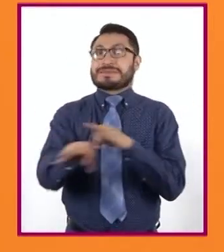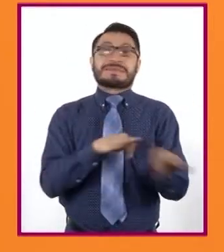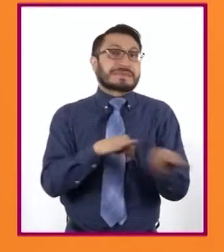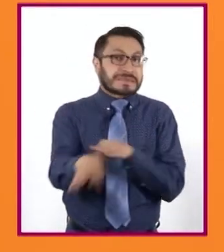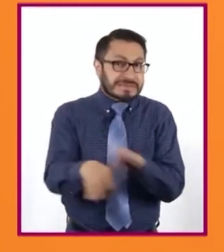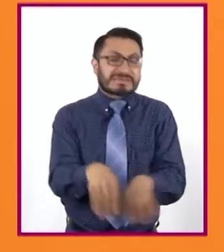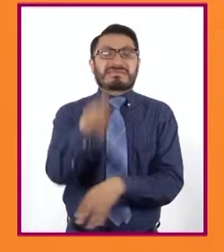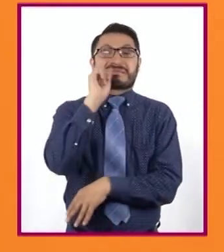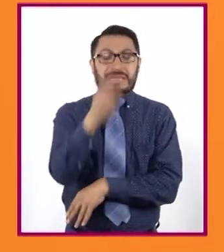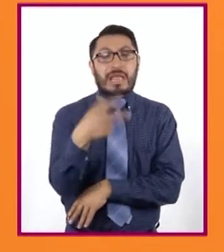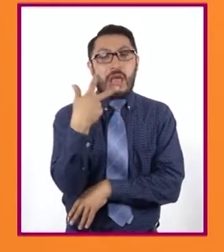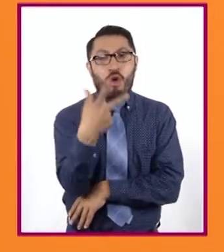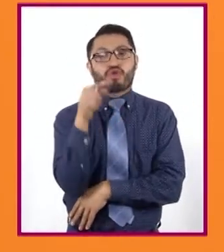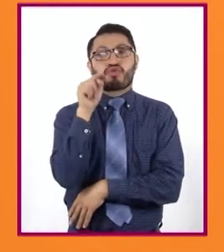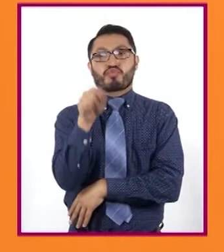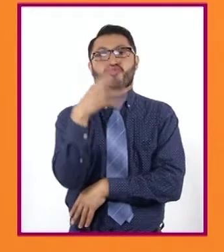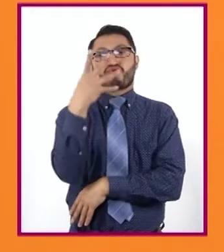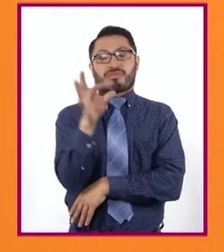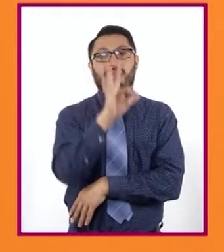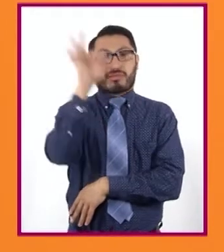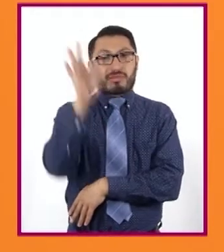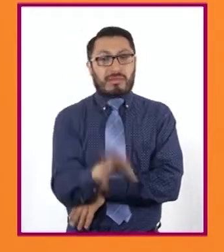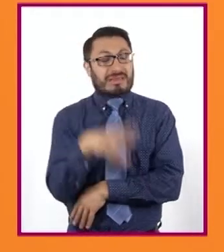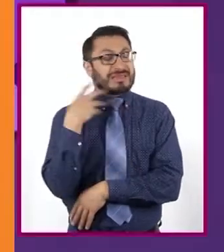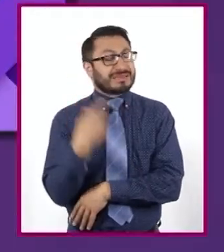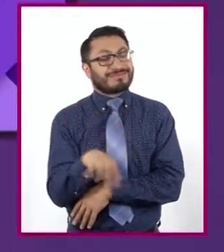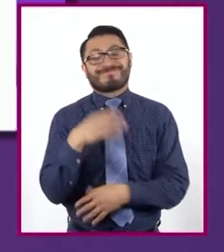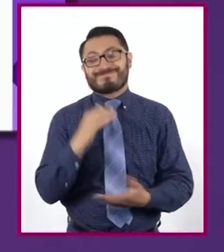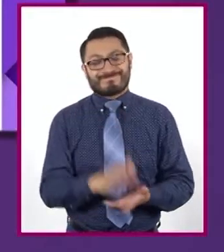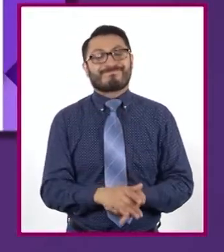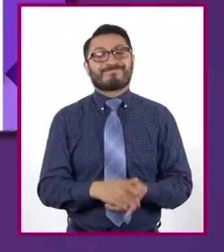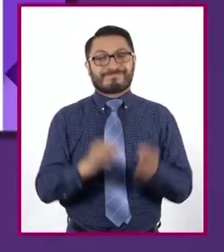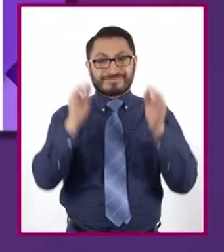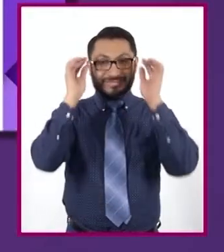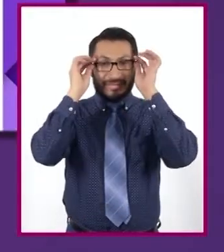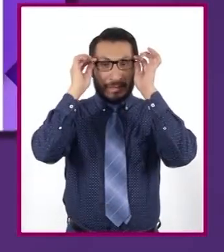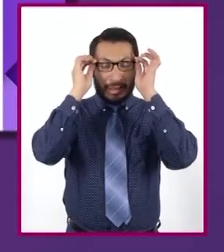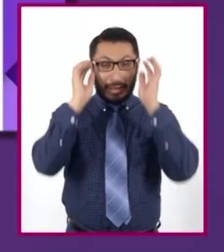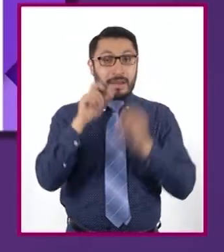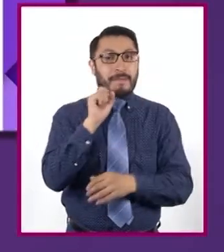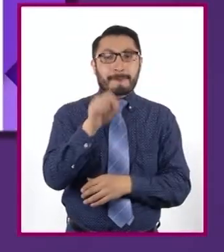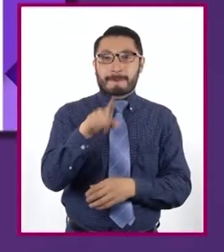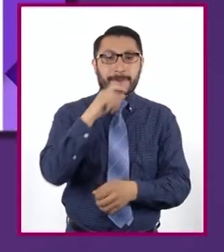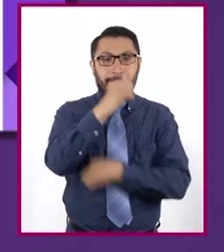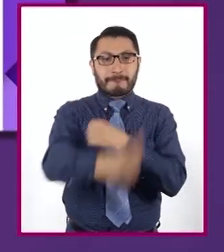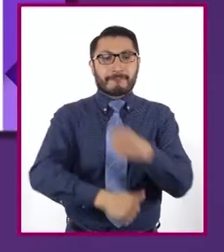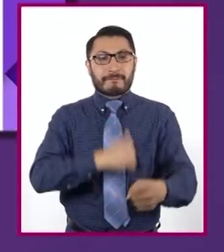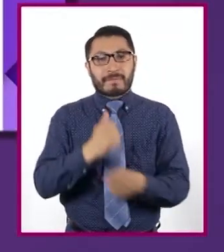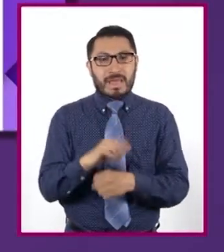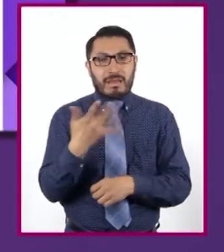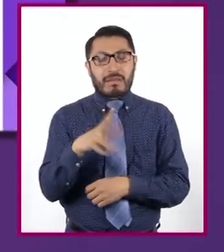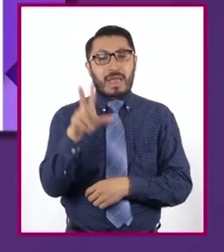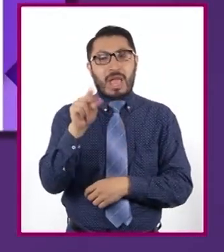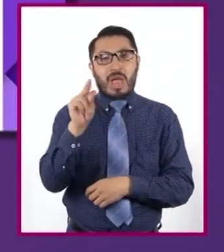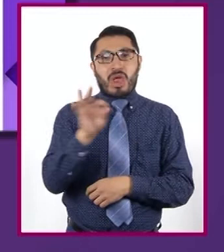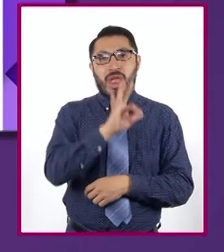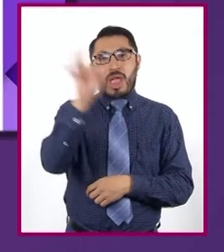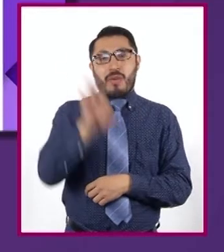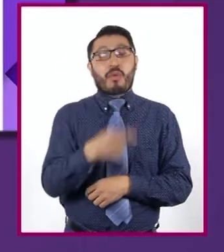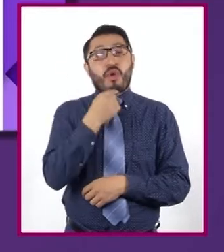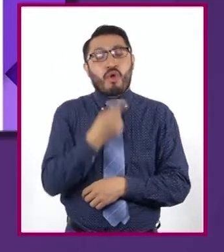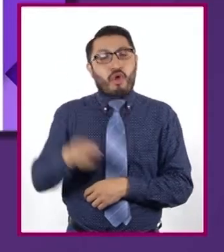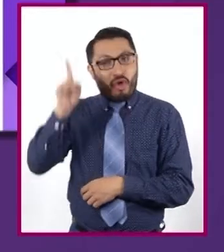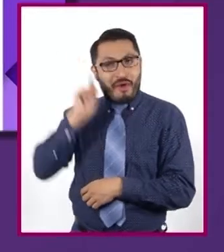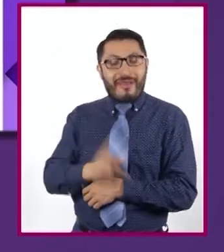decir, 8.4% de esta población. En el mismo año, cerca de un 80% de las